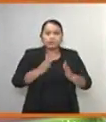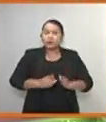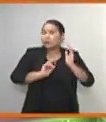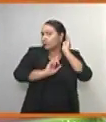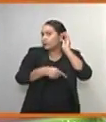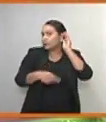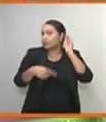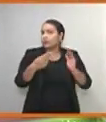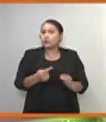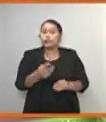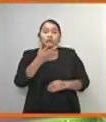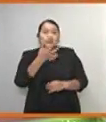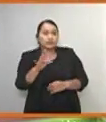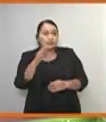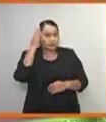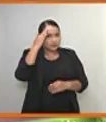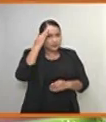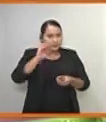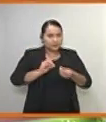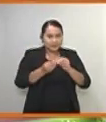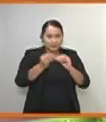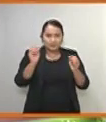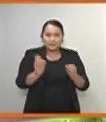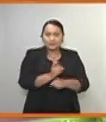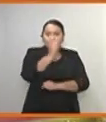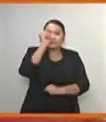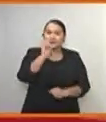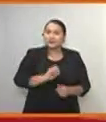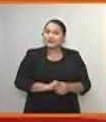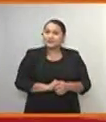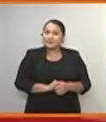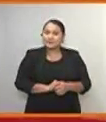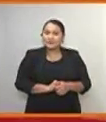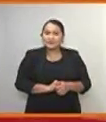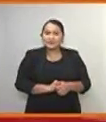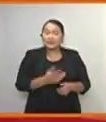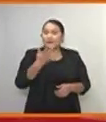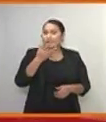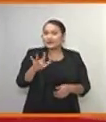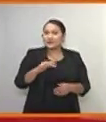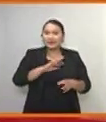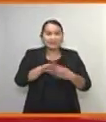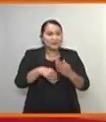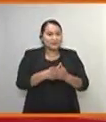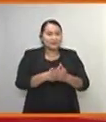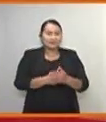uno les deseo mucha suerte, porque conoceremos el número afortunado. Suerte.